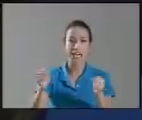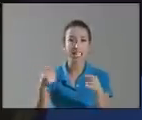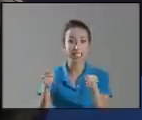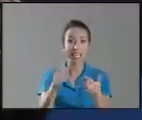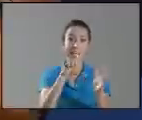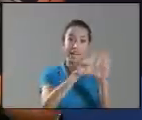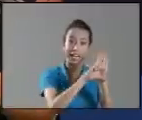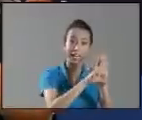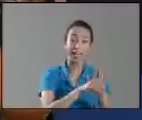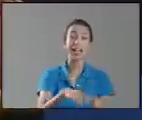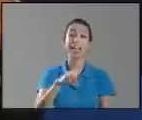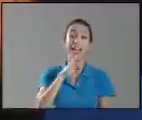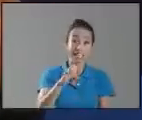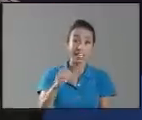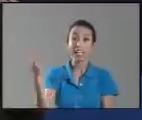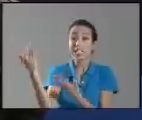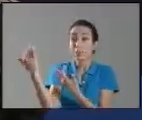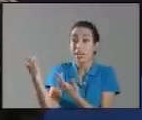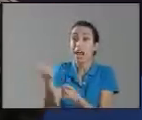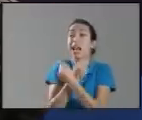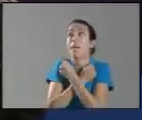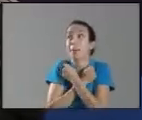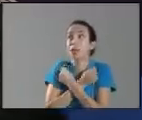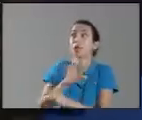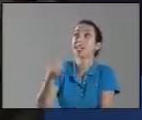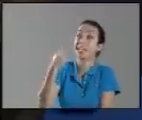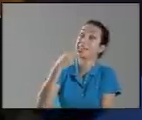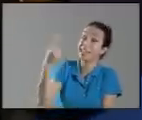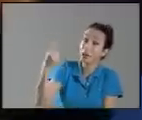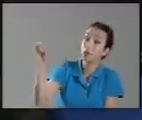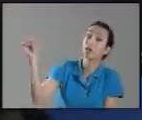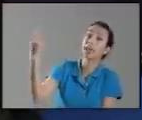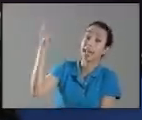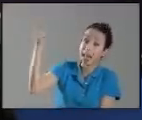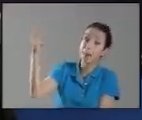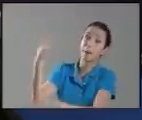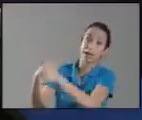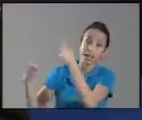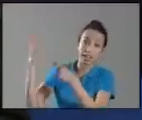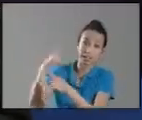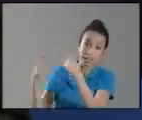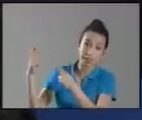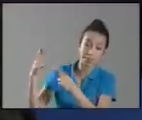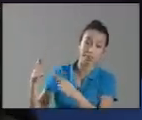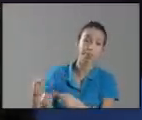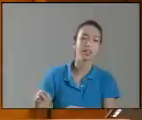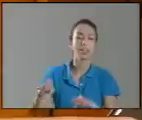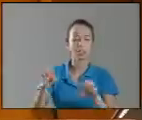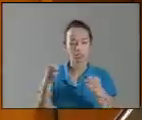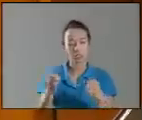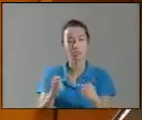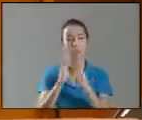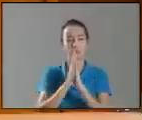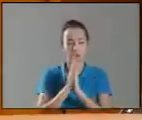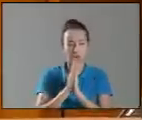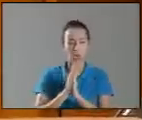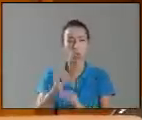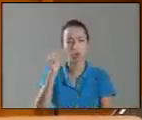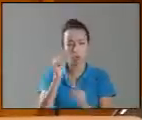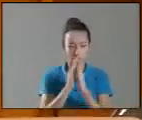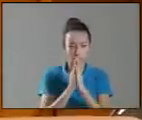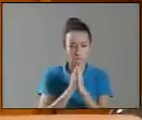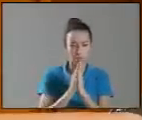la perfecta ley que dice Santiago, pero el punto no es cumplir la ley, el punto es estar esperando al amado que dijo que iba a